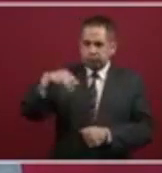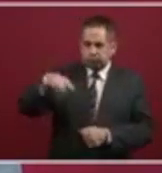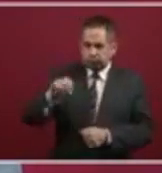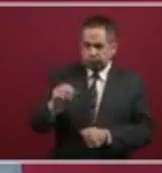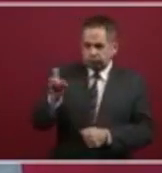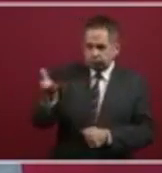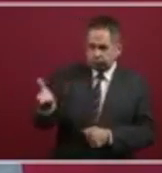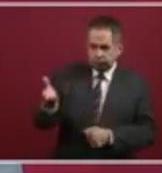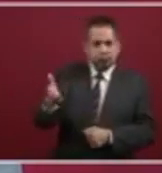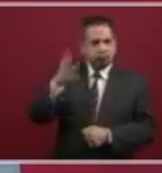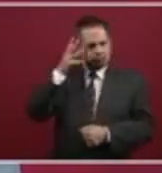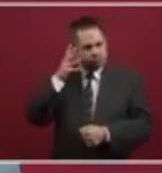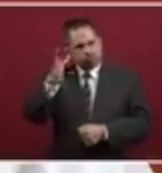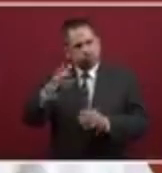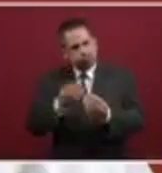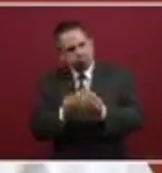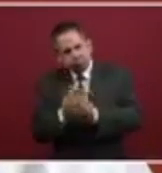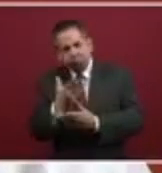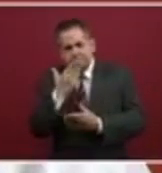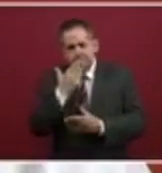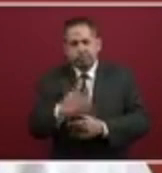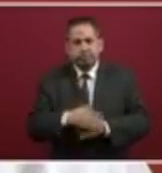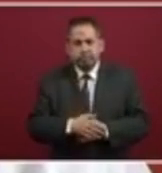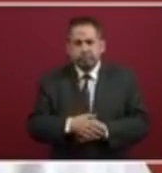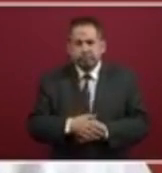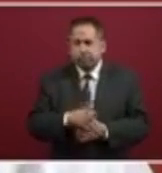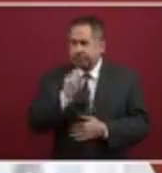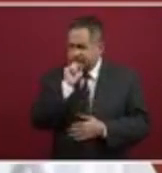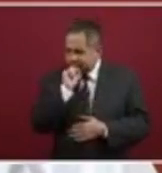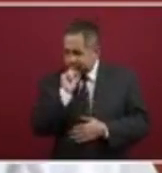nos vaya bien, y le pido también